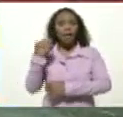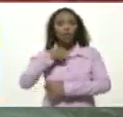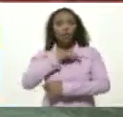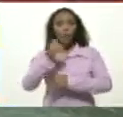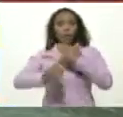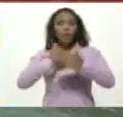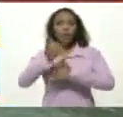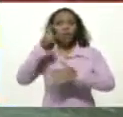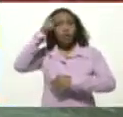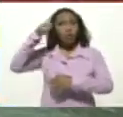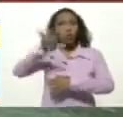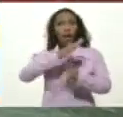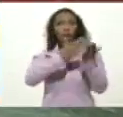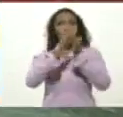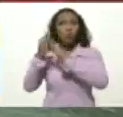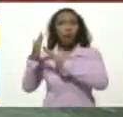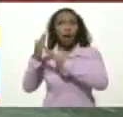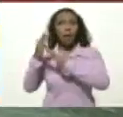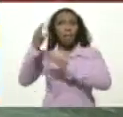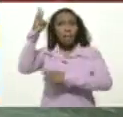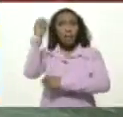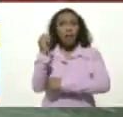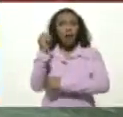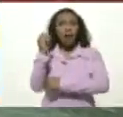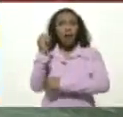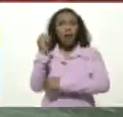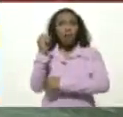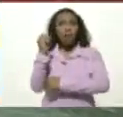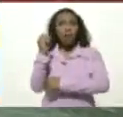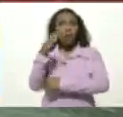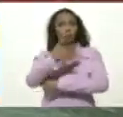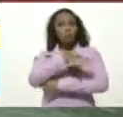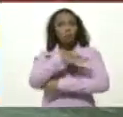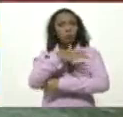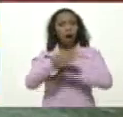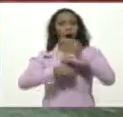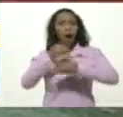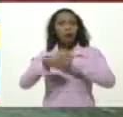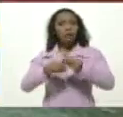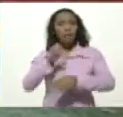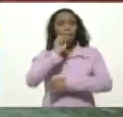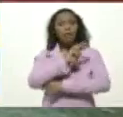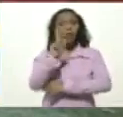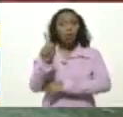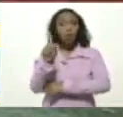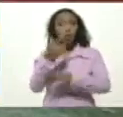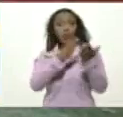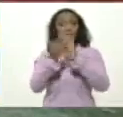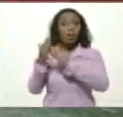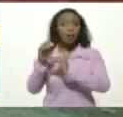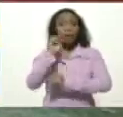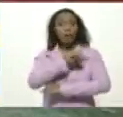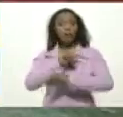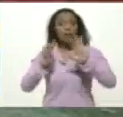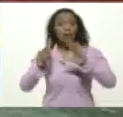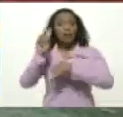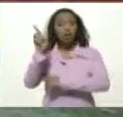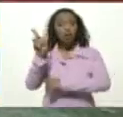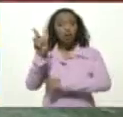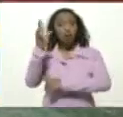de ciudad comunal Petare, donde convergen más de 21 comunas y 172